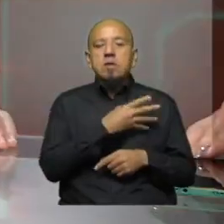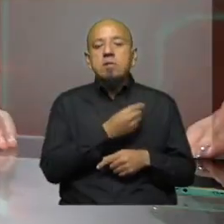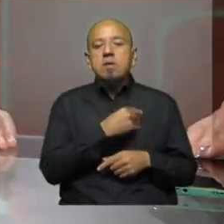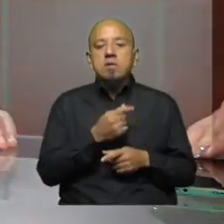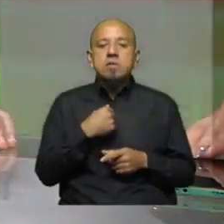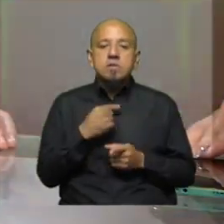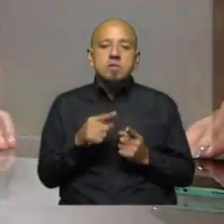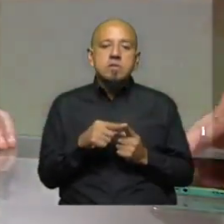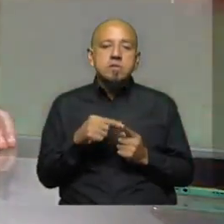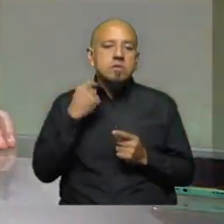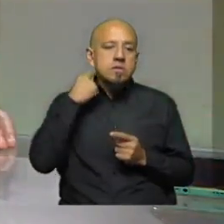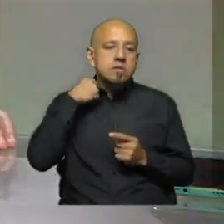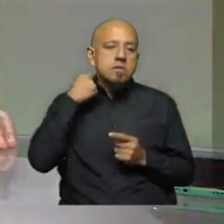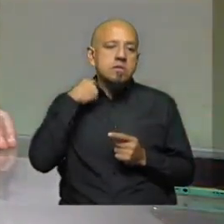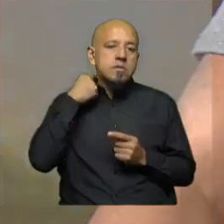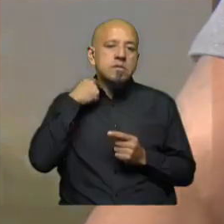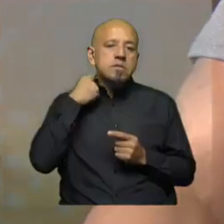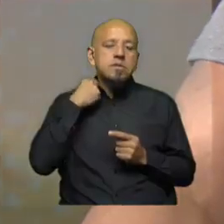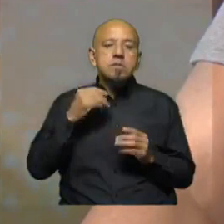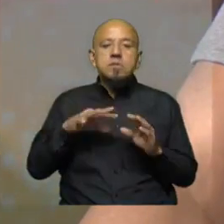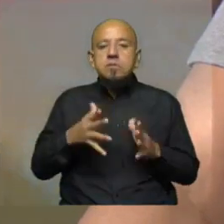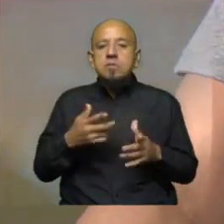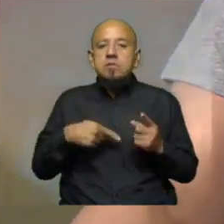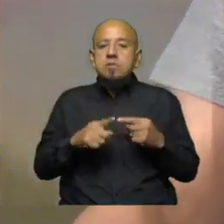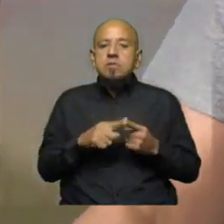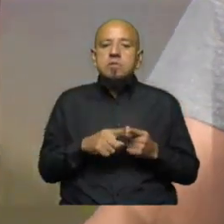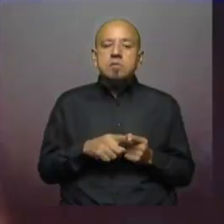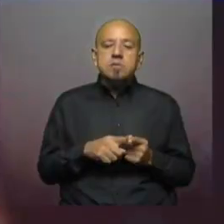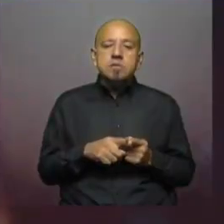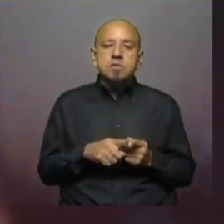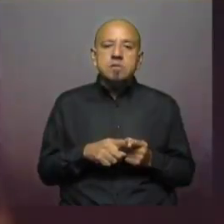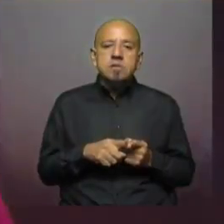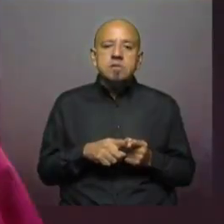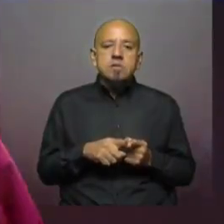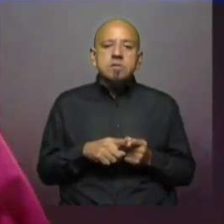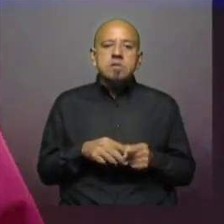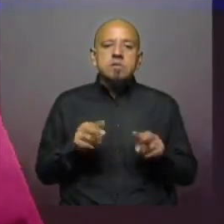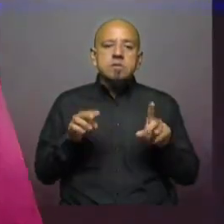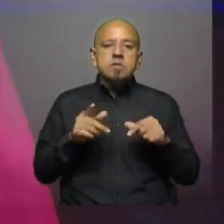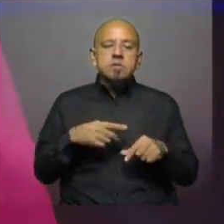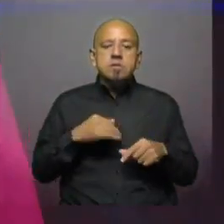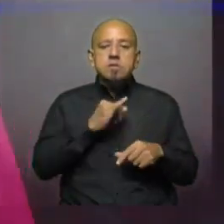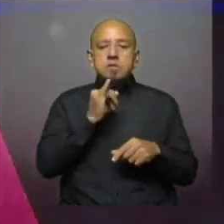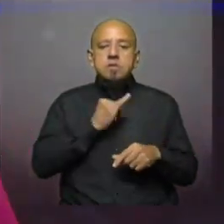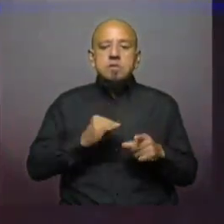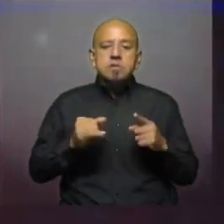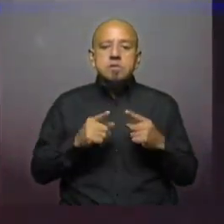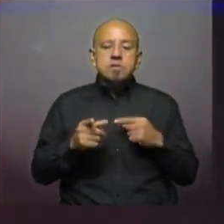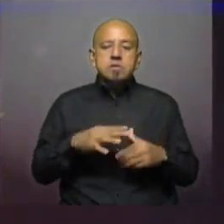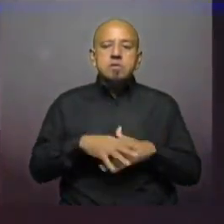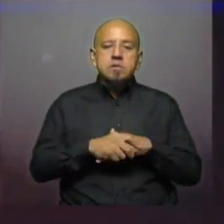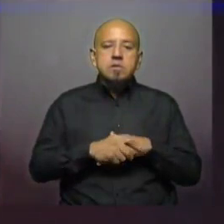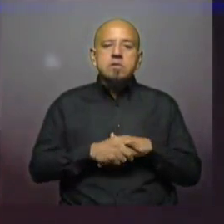son lindas las rosas blancas. Es que no sé qué significado les atribuye. Y las asocian mucho con el tema de la paz, la amistad,